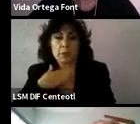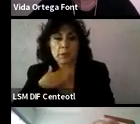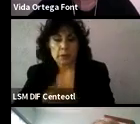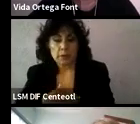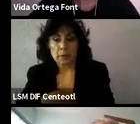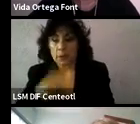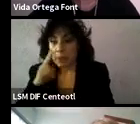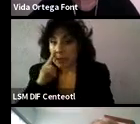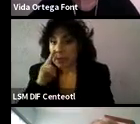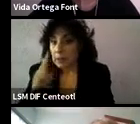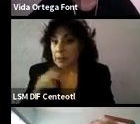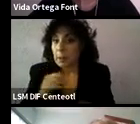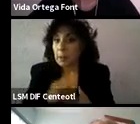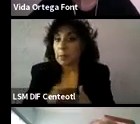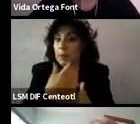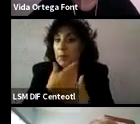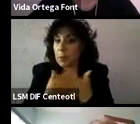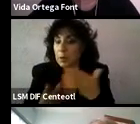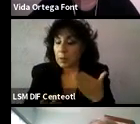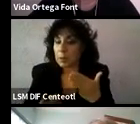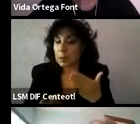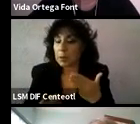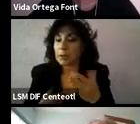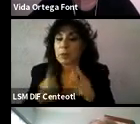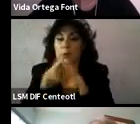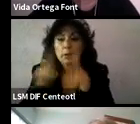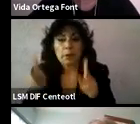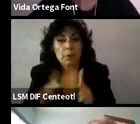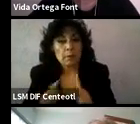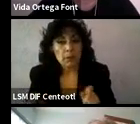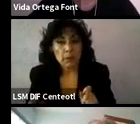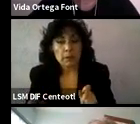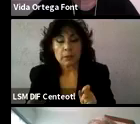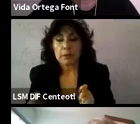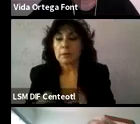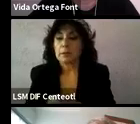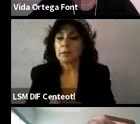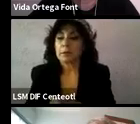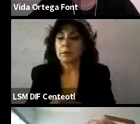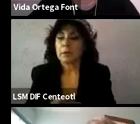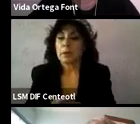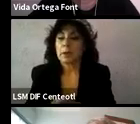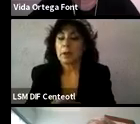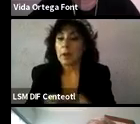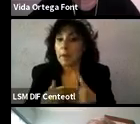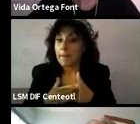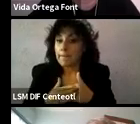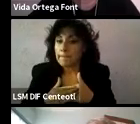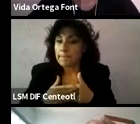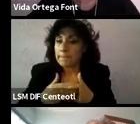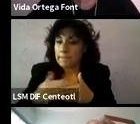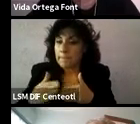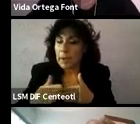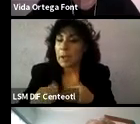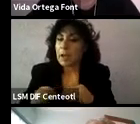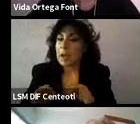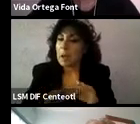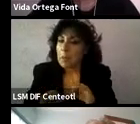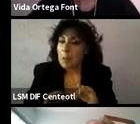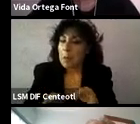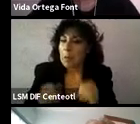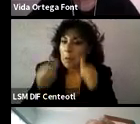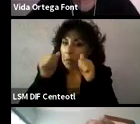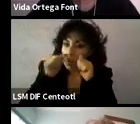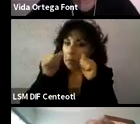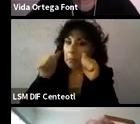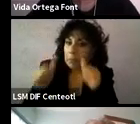la construcción de procesos de paz y partir del trabajo con grupos de atención prioritaria,